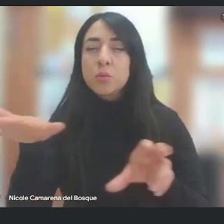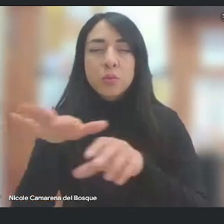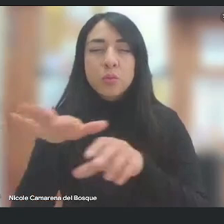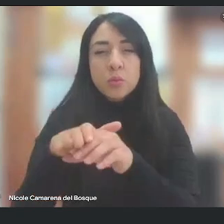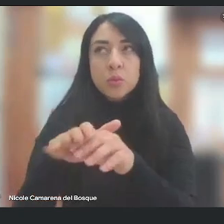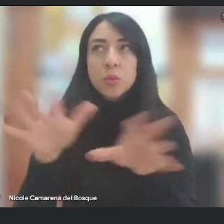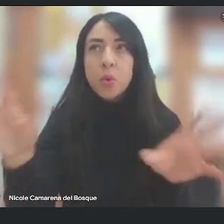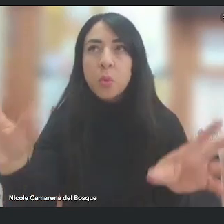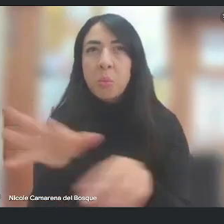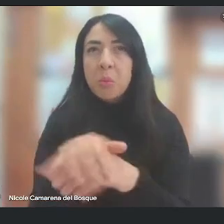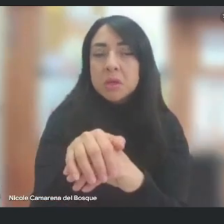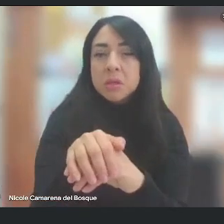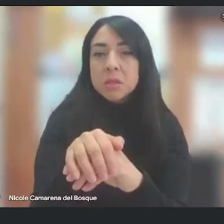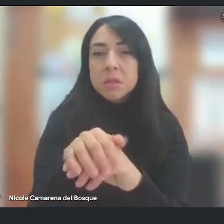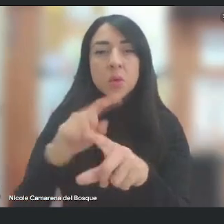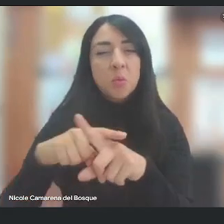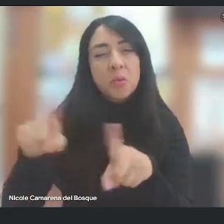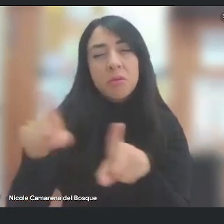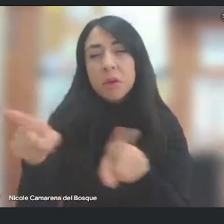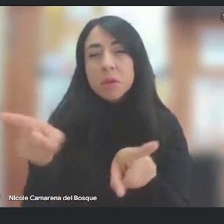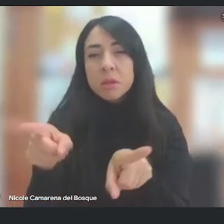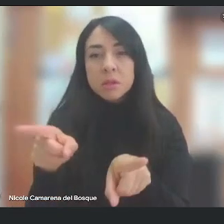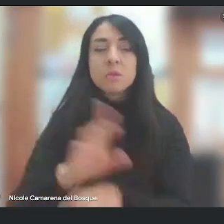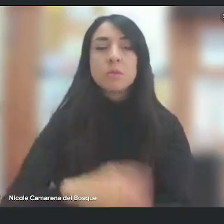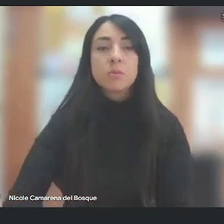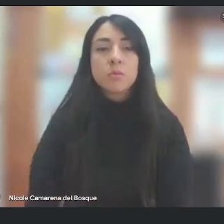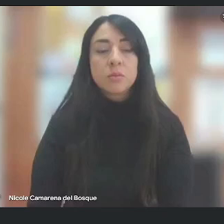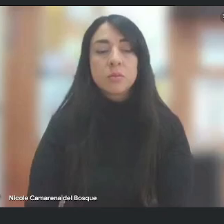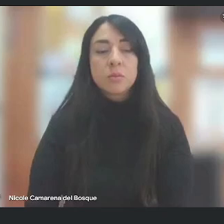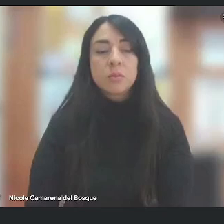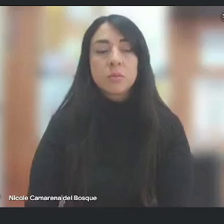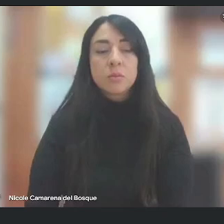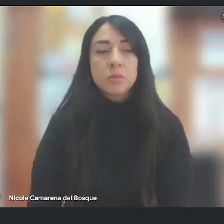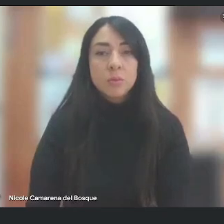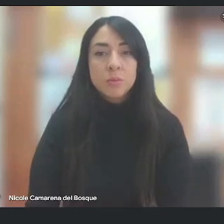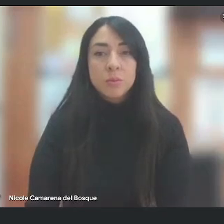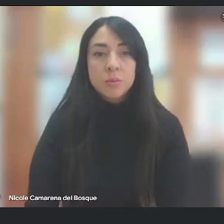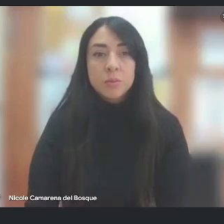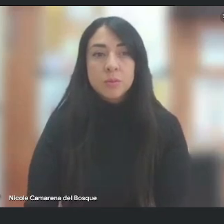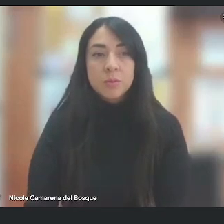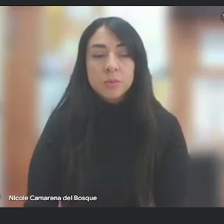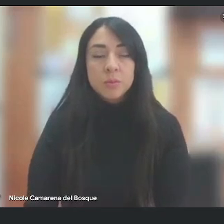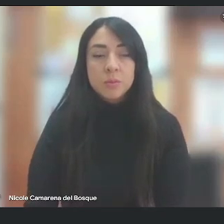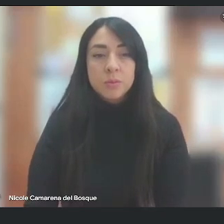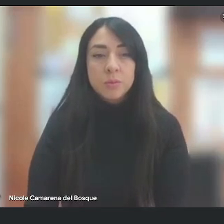que posteriormente deciden tener familia, casarse.